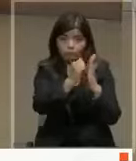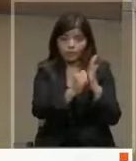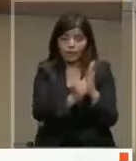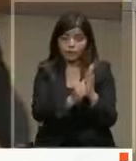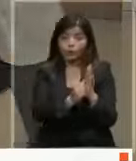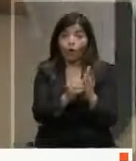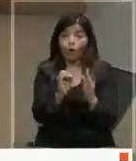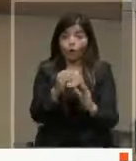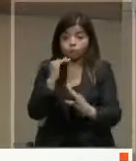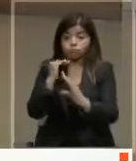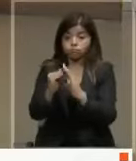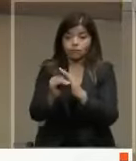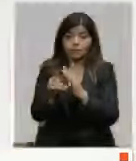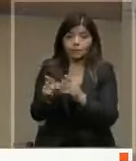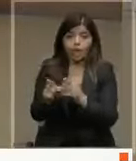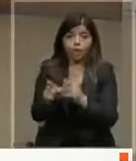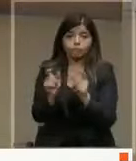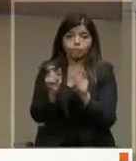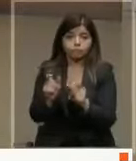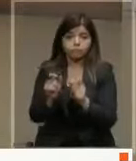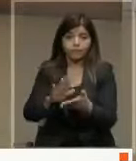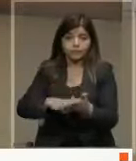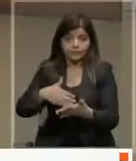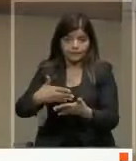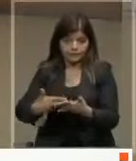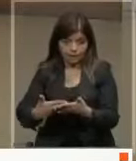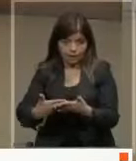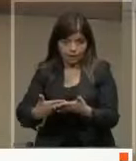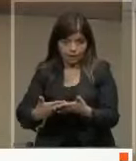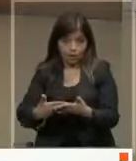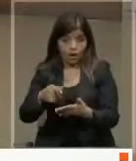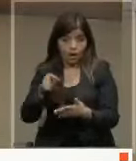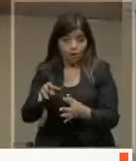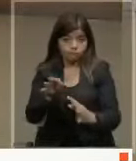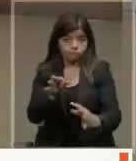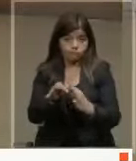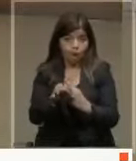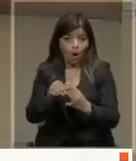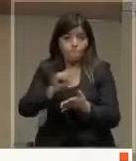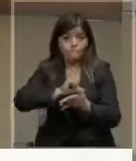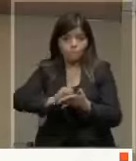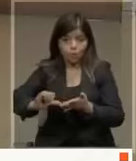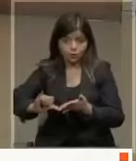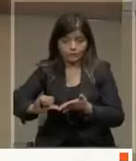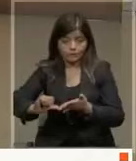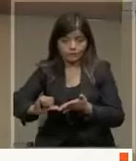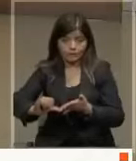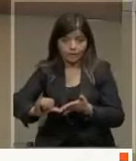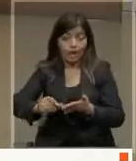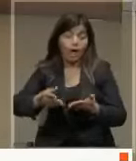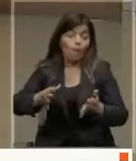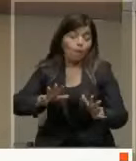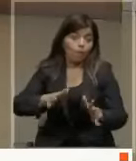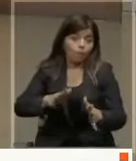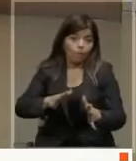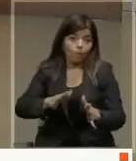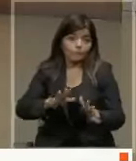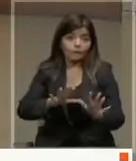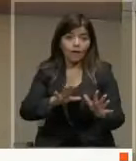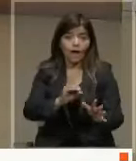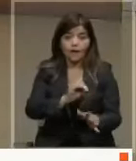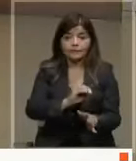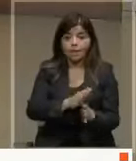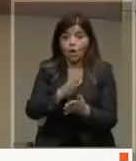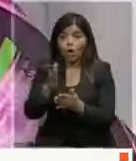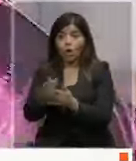enviarlos a sumario sanitario y en el sumario sanitario viene asociadas multas eh que pueden ser que pueden ir desde cero